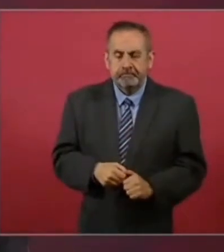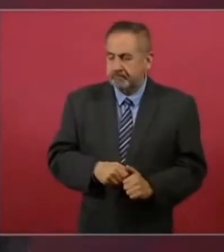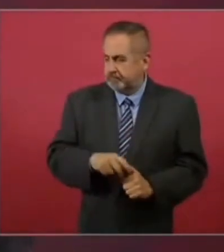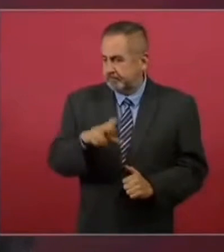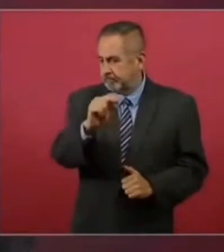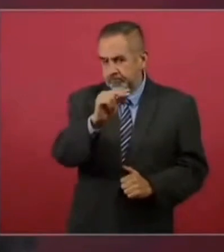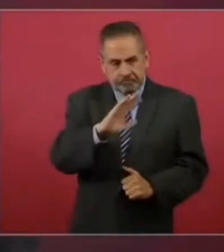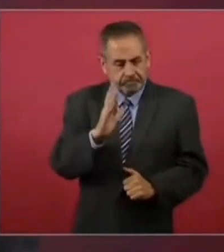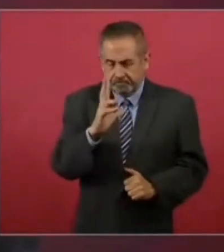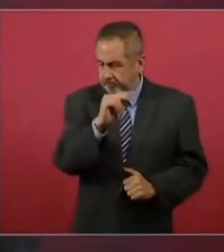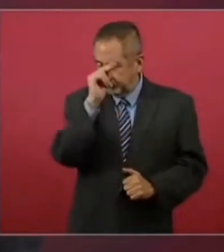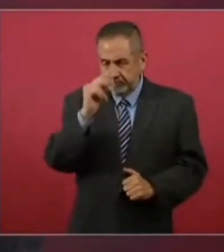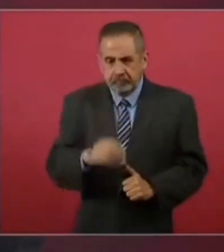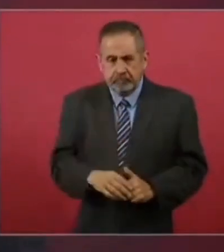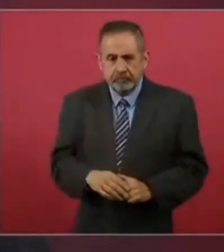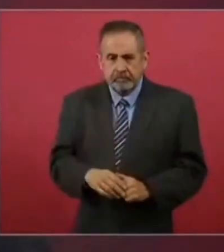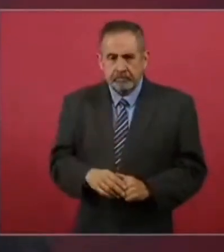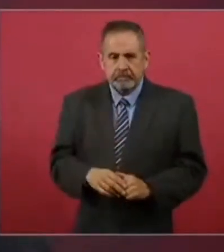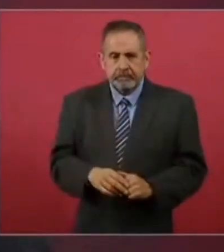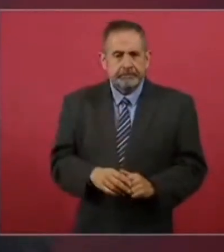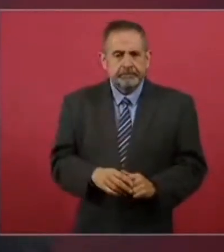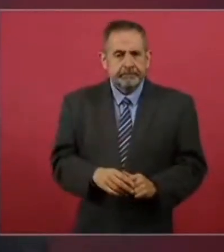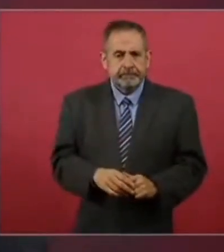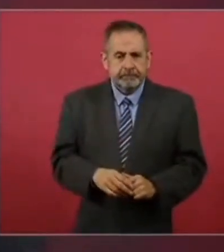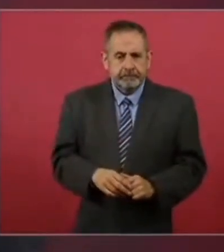No. Eso